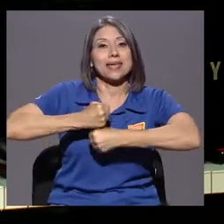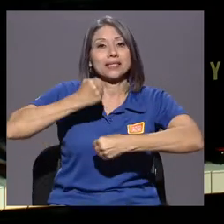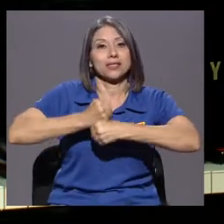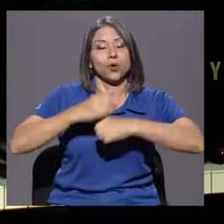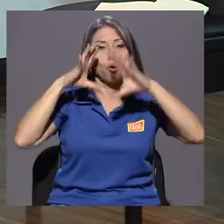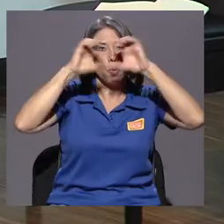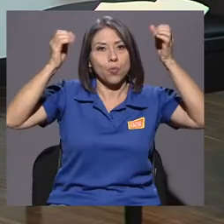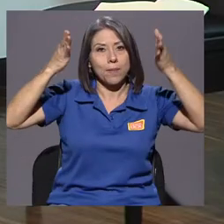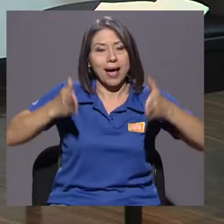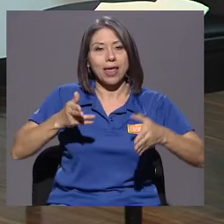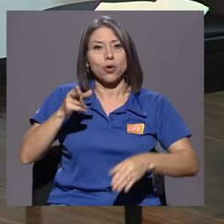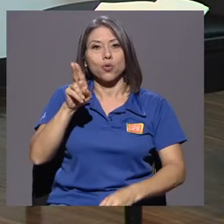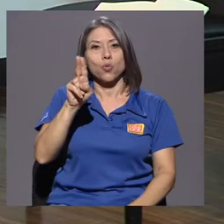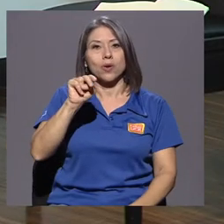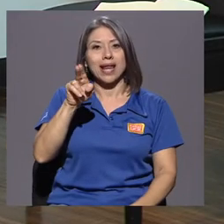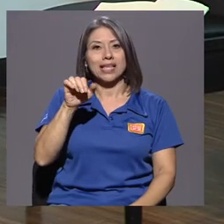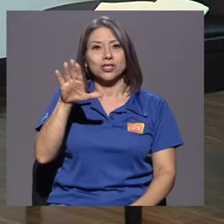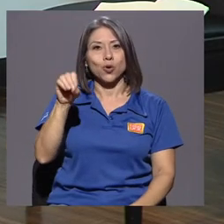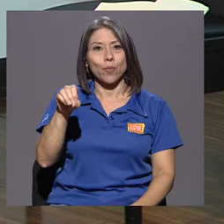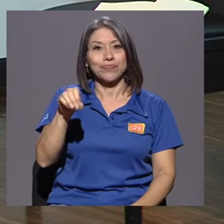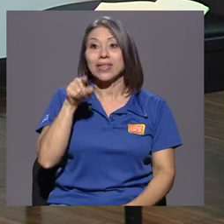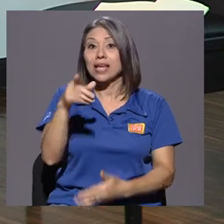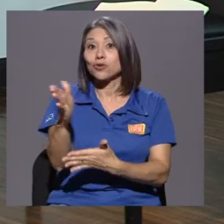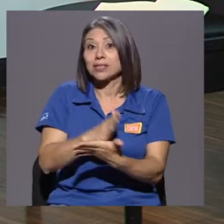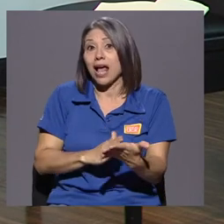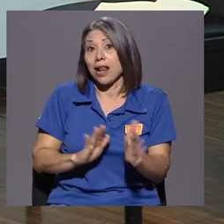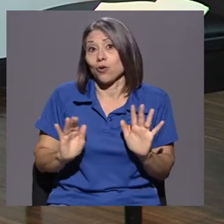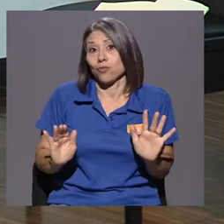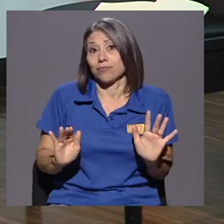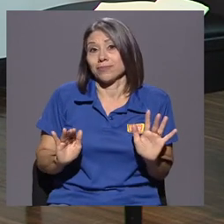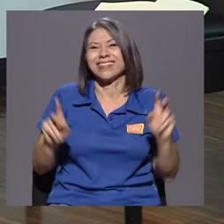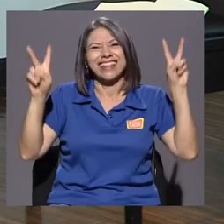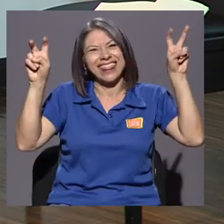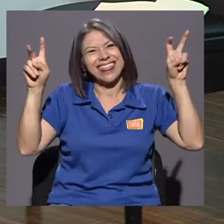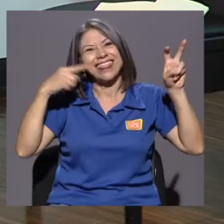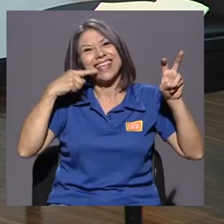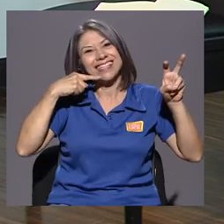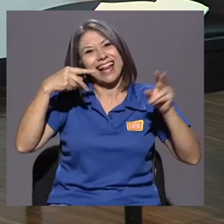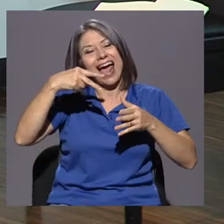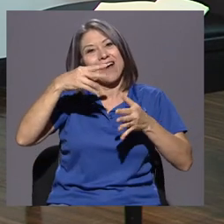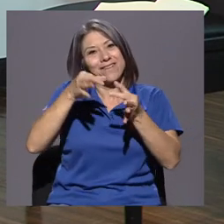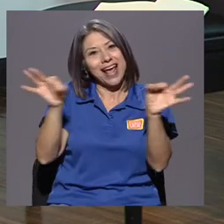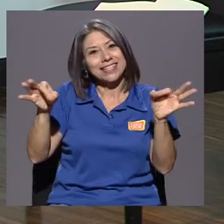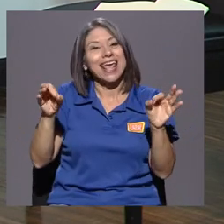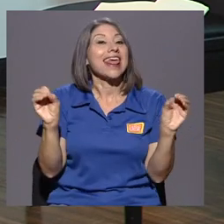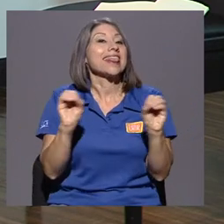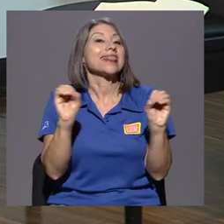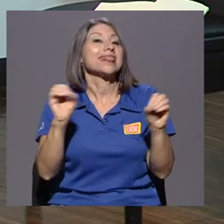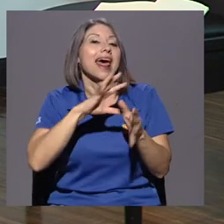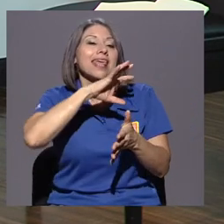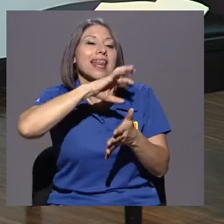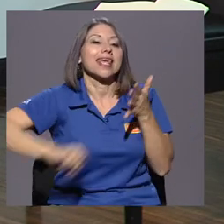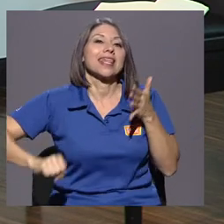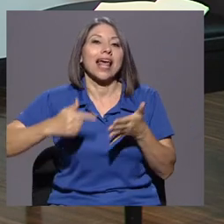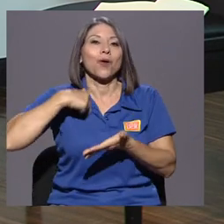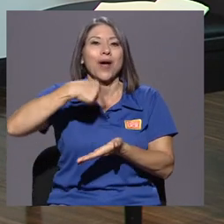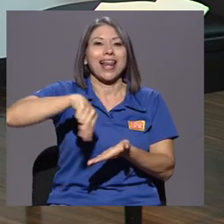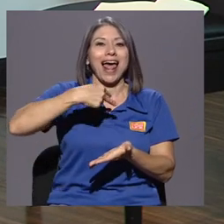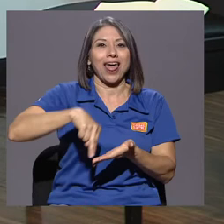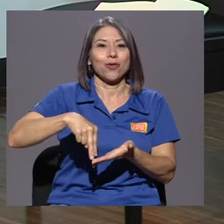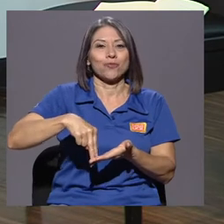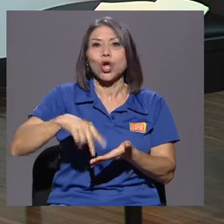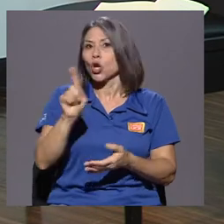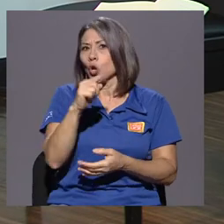la unesco eso es algo como dicen nadie le quita a uno lo bailado eso fue algo no diré que yo logré